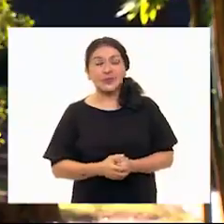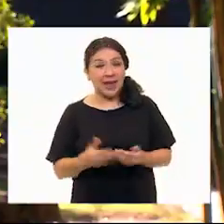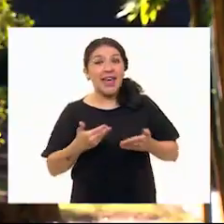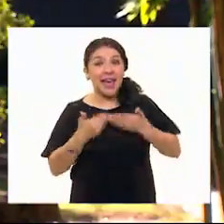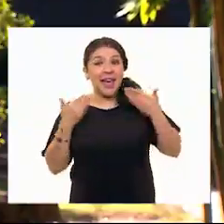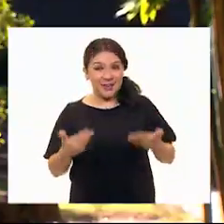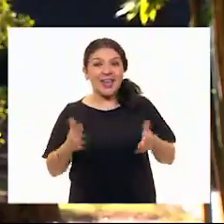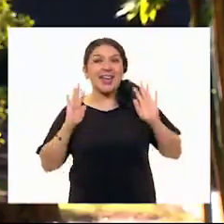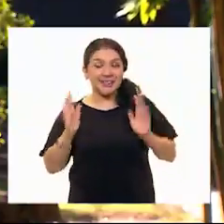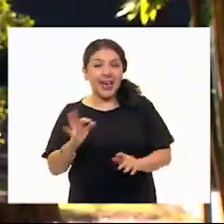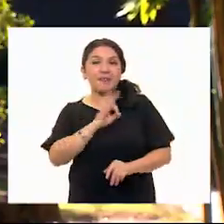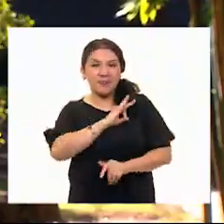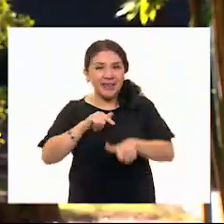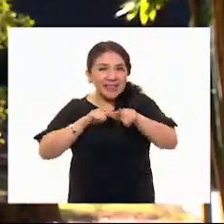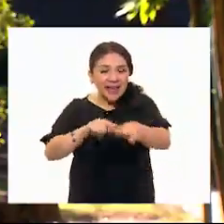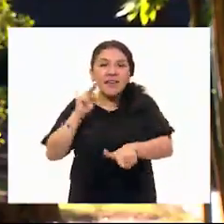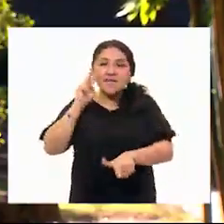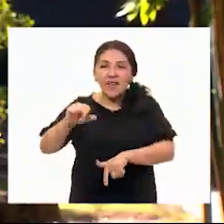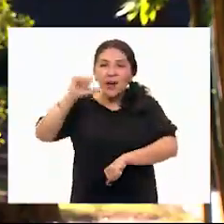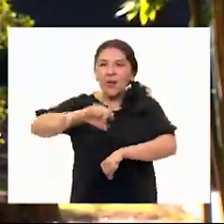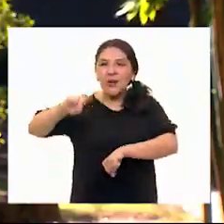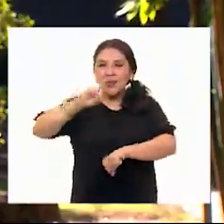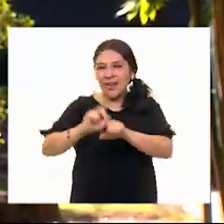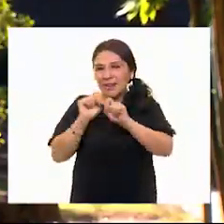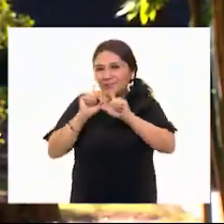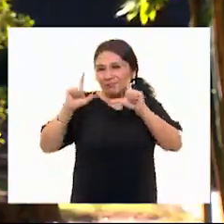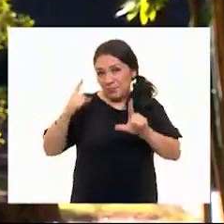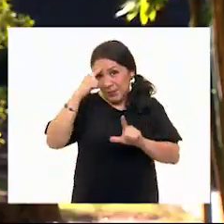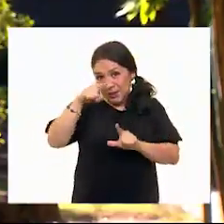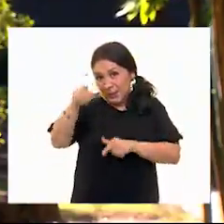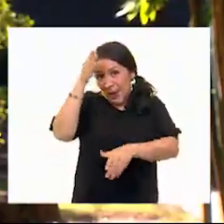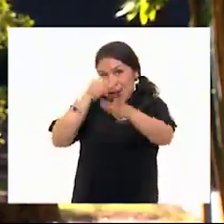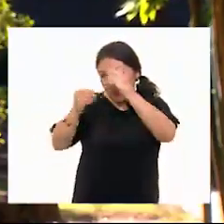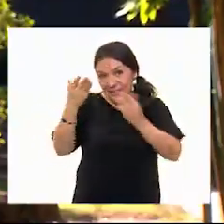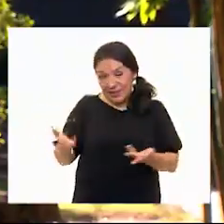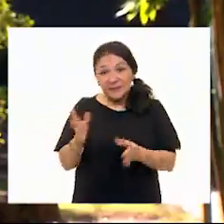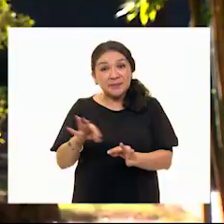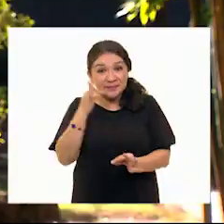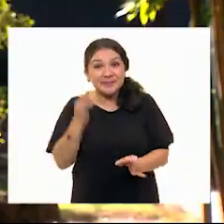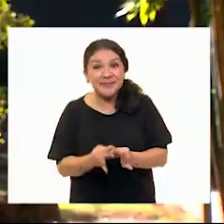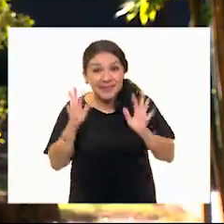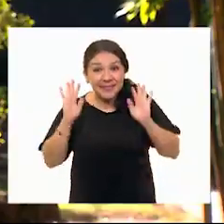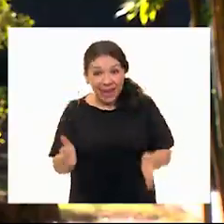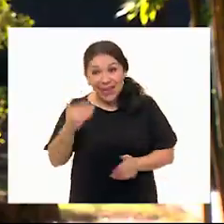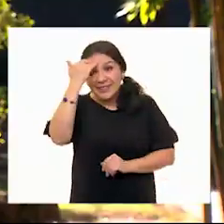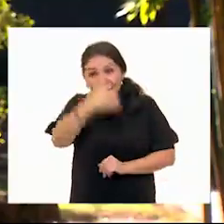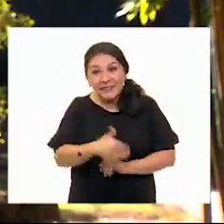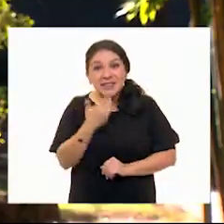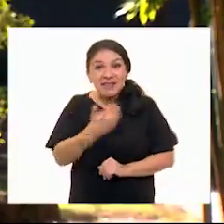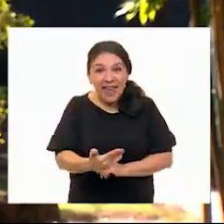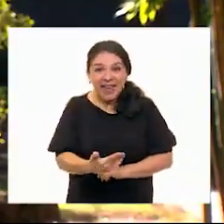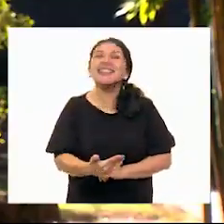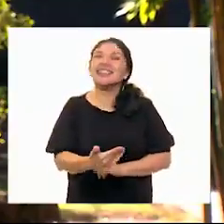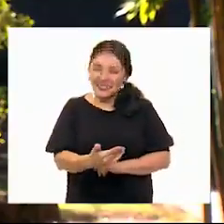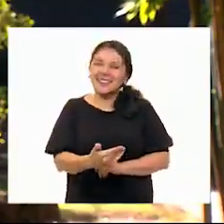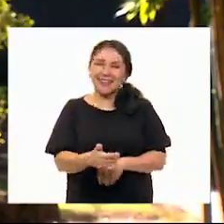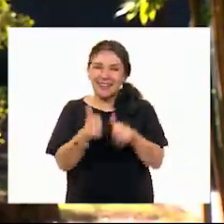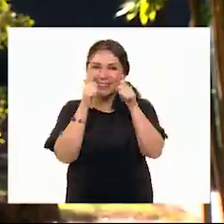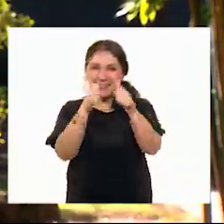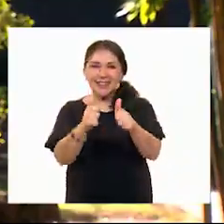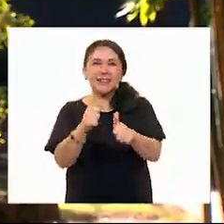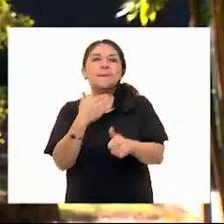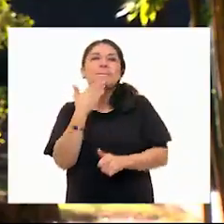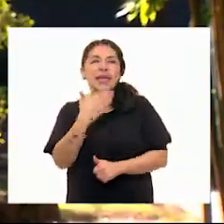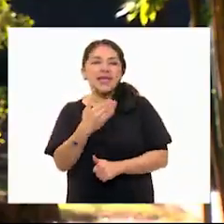Ahora es momento de seguir con el programa de hoy. ¿Listas? ¿Listos? ¡Muy